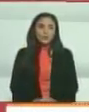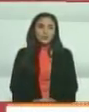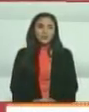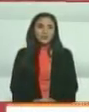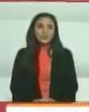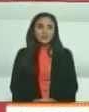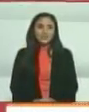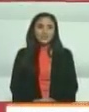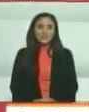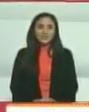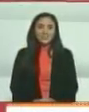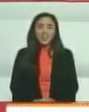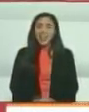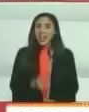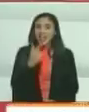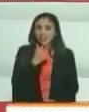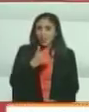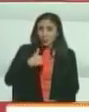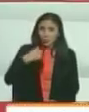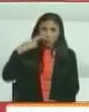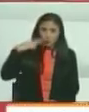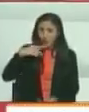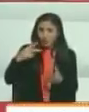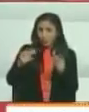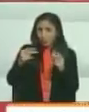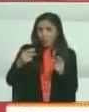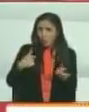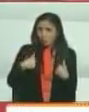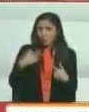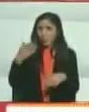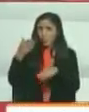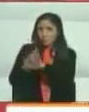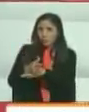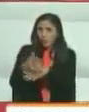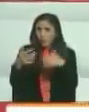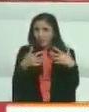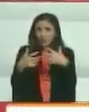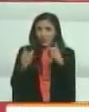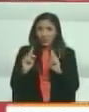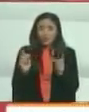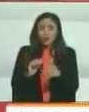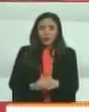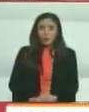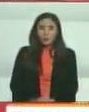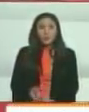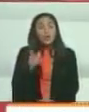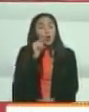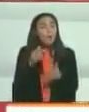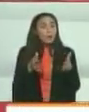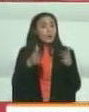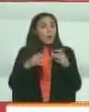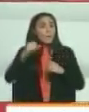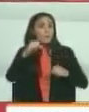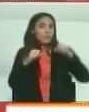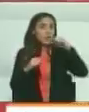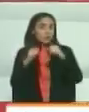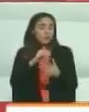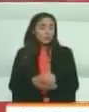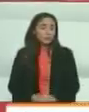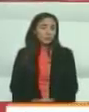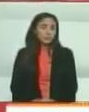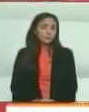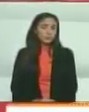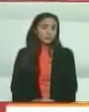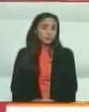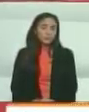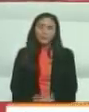Porque él dijo, yo soy negro y a mí no me van a mandar a la guerra los blancos. Y lo metieron preso, era campeón mundial de boxeo. Y